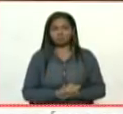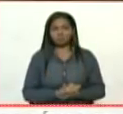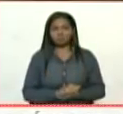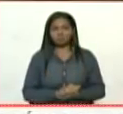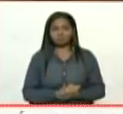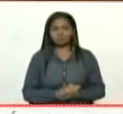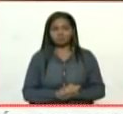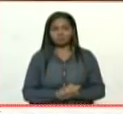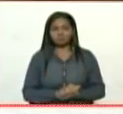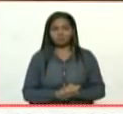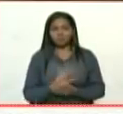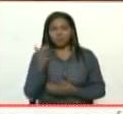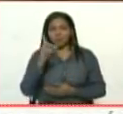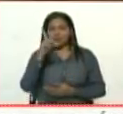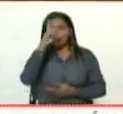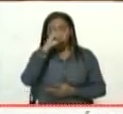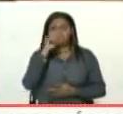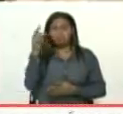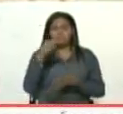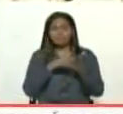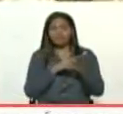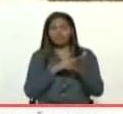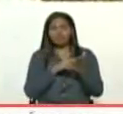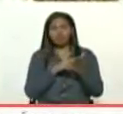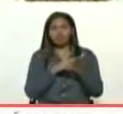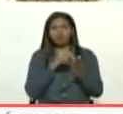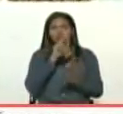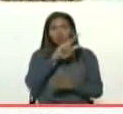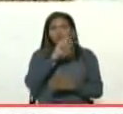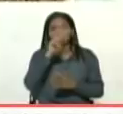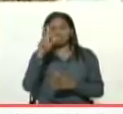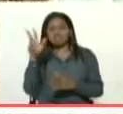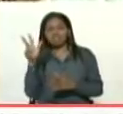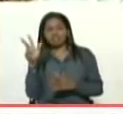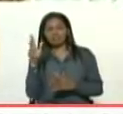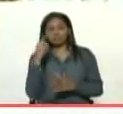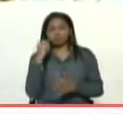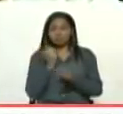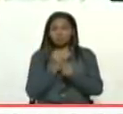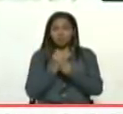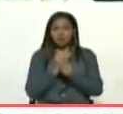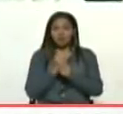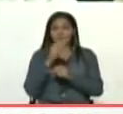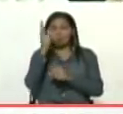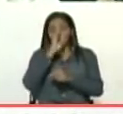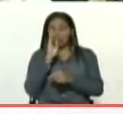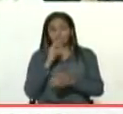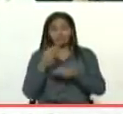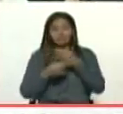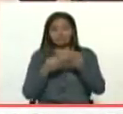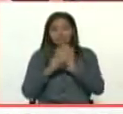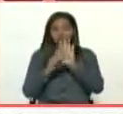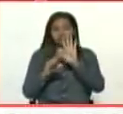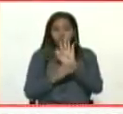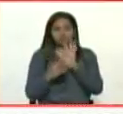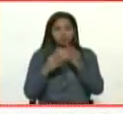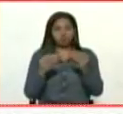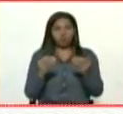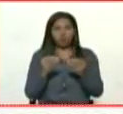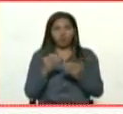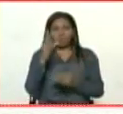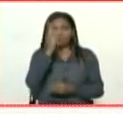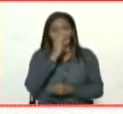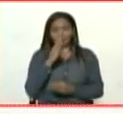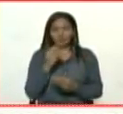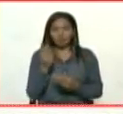Entre el año 1983 al 86 trabajé en un banco. Yo hice muchos cursos bancarios. Conozco por dentro lo